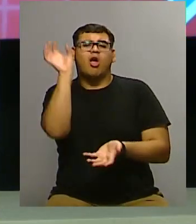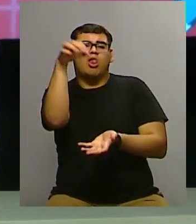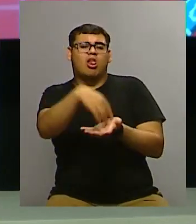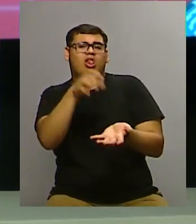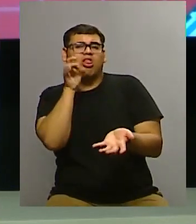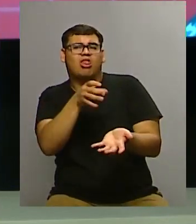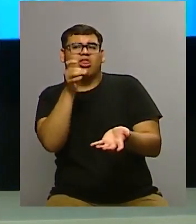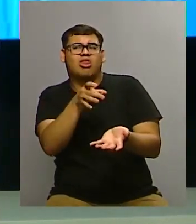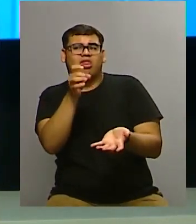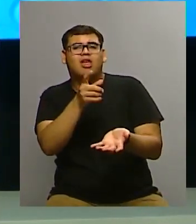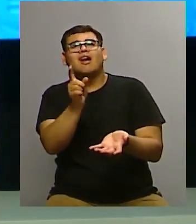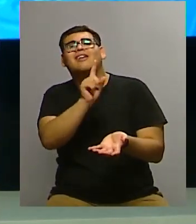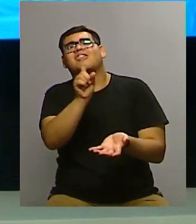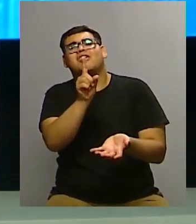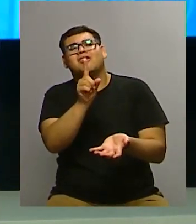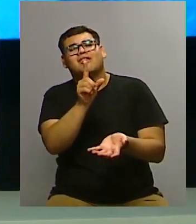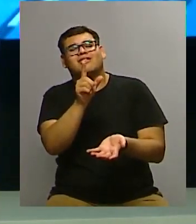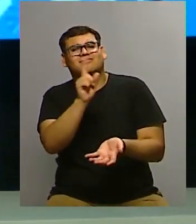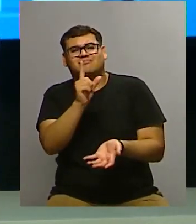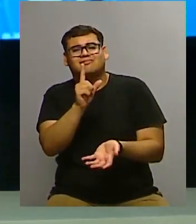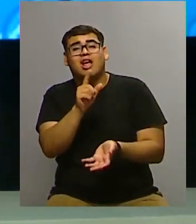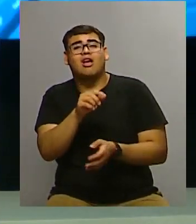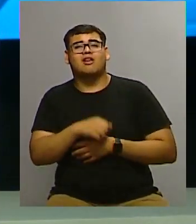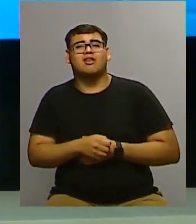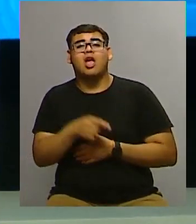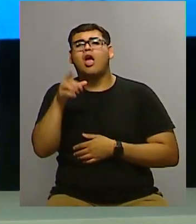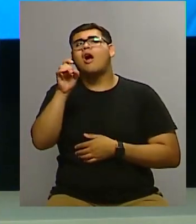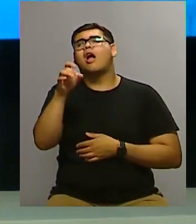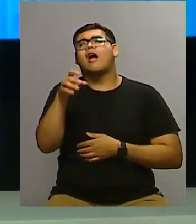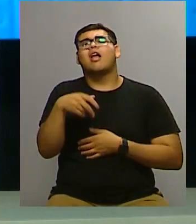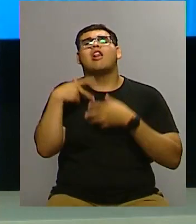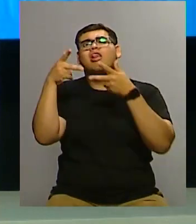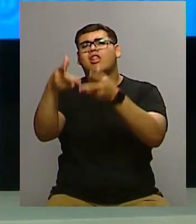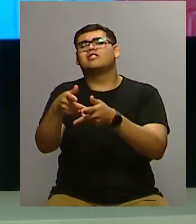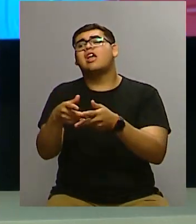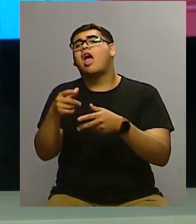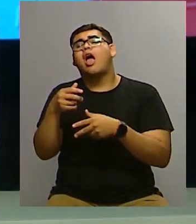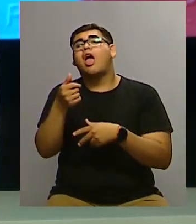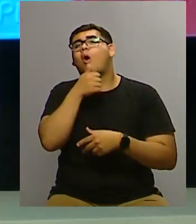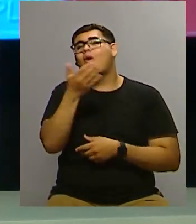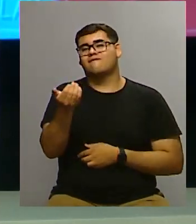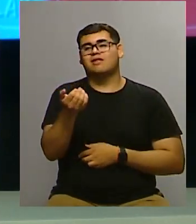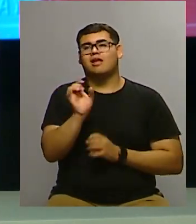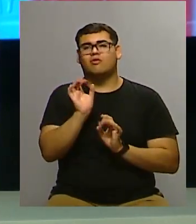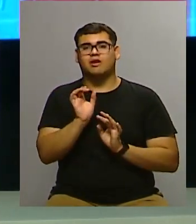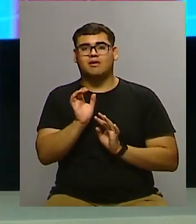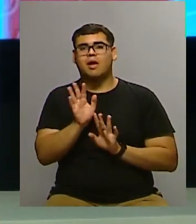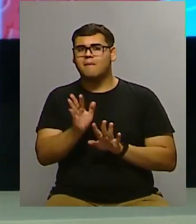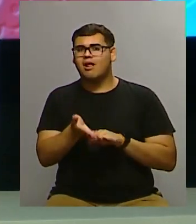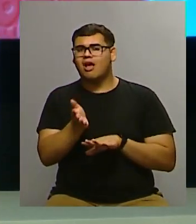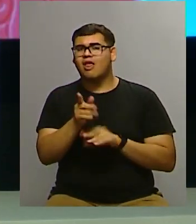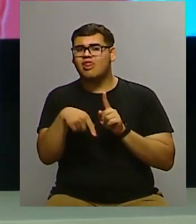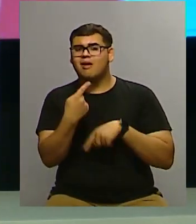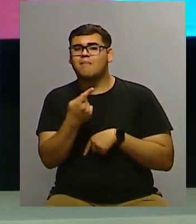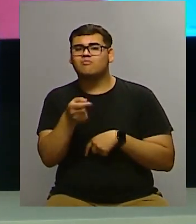General de Irrigación. Lo que estoy diciendo es que de nada sirve hacer un diagnóstico si después no tomás medidas o no buscás